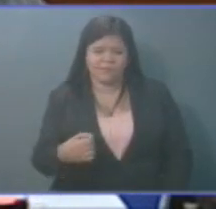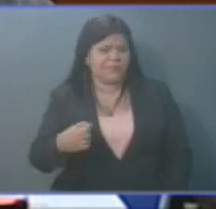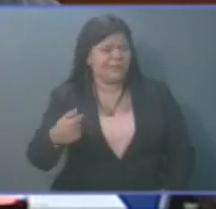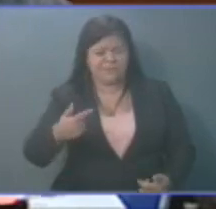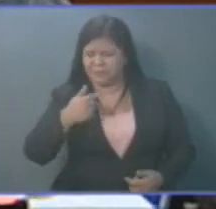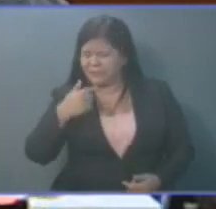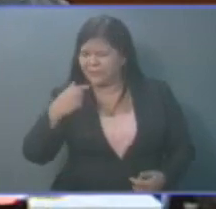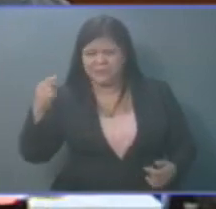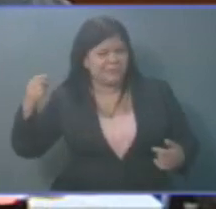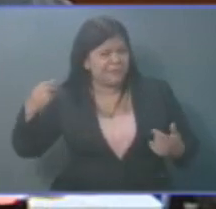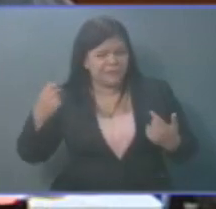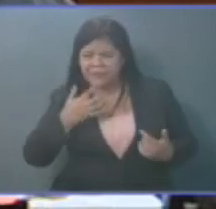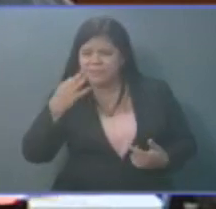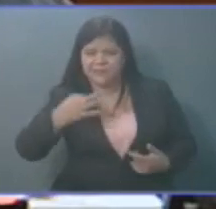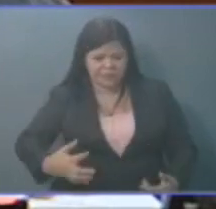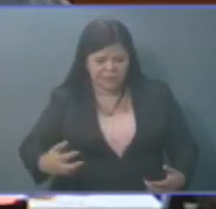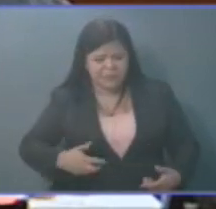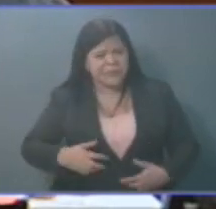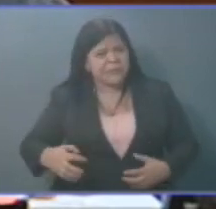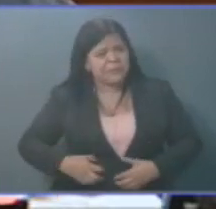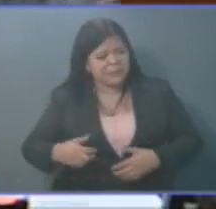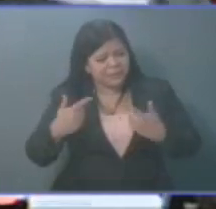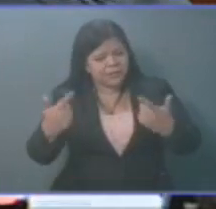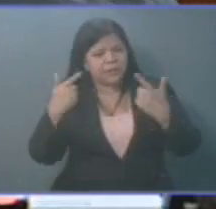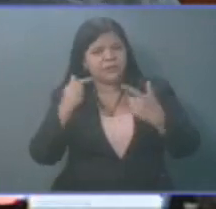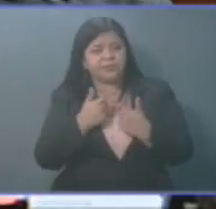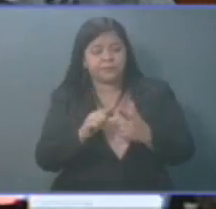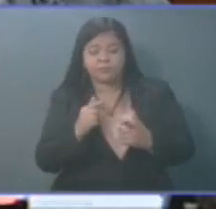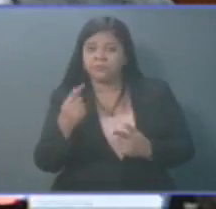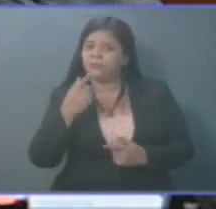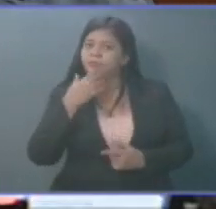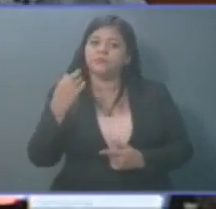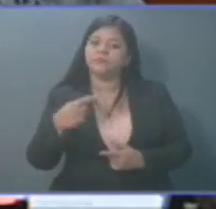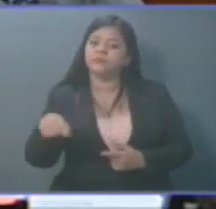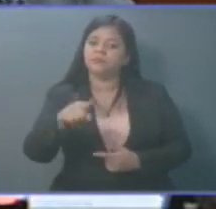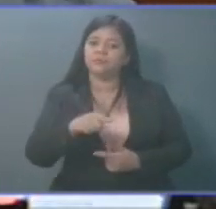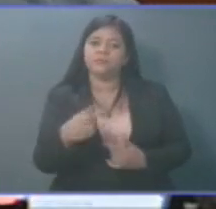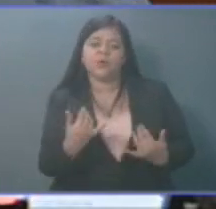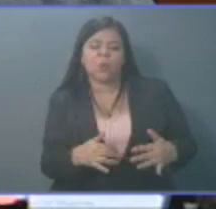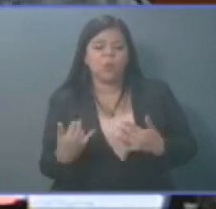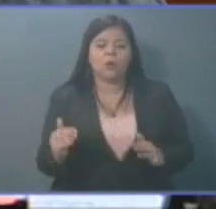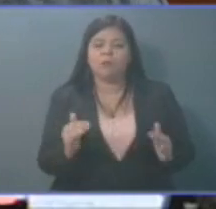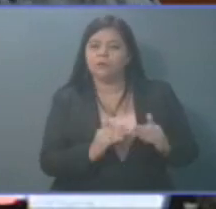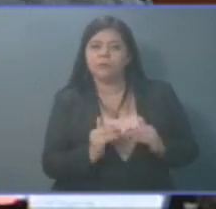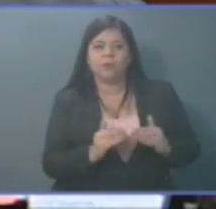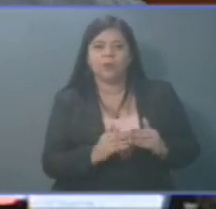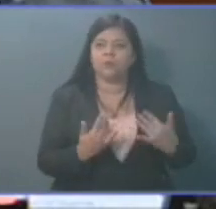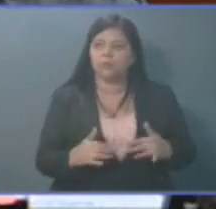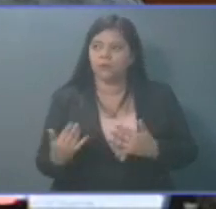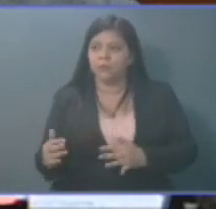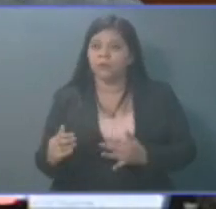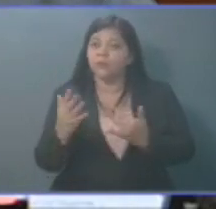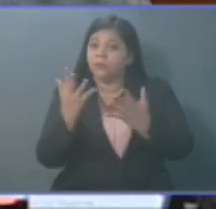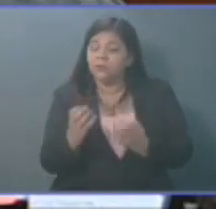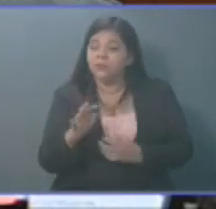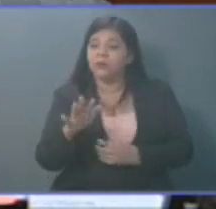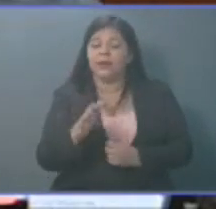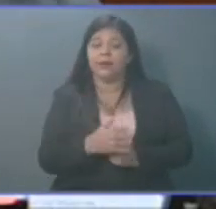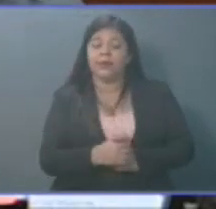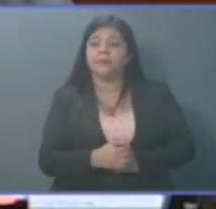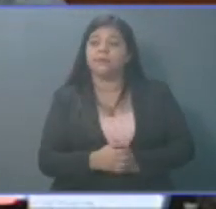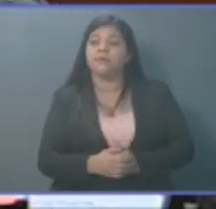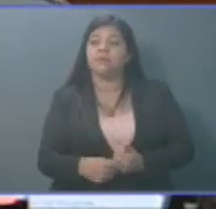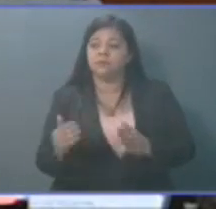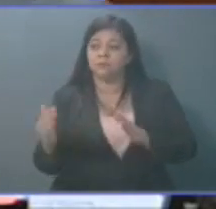falacia. ¿De acuerdo? No es cierto. Ellos están jugando con ese sector porque le quieren ocupar de cara